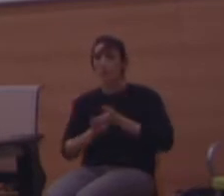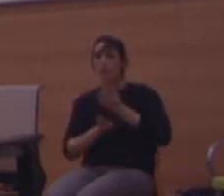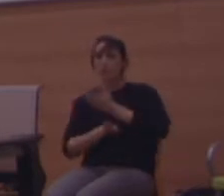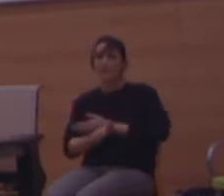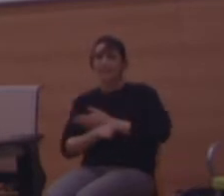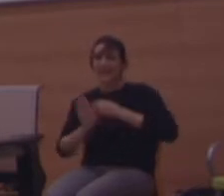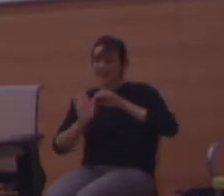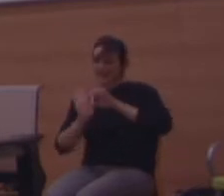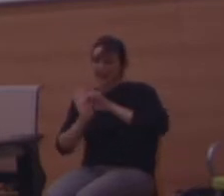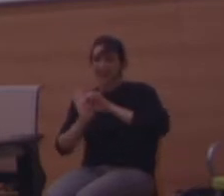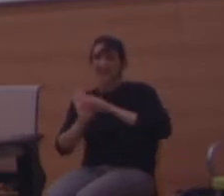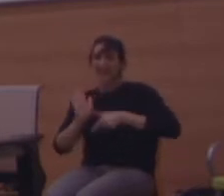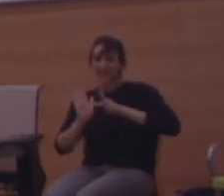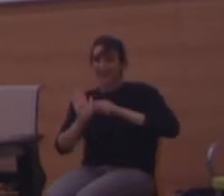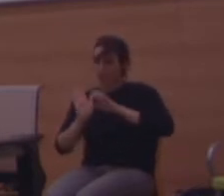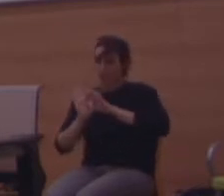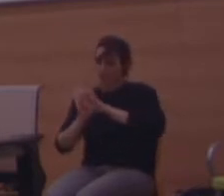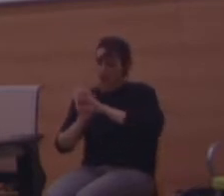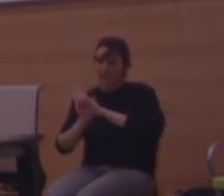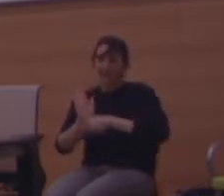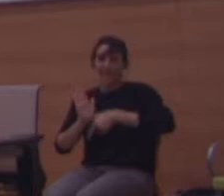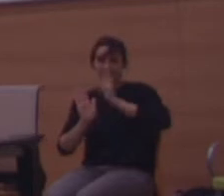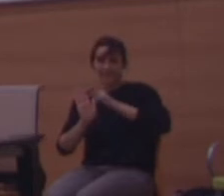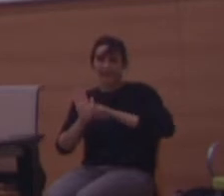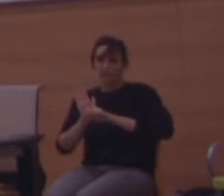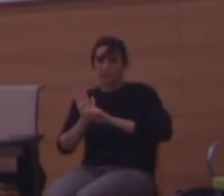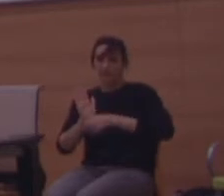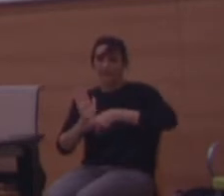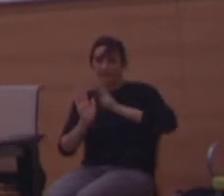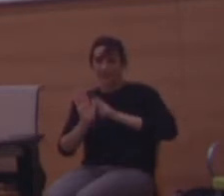descargas posteriores y las suelas, por ejemplo, en balancín.